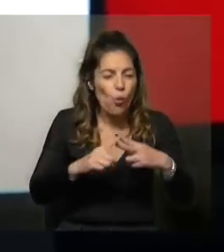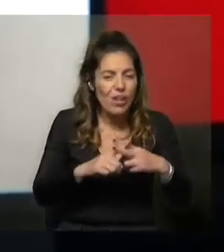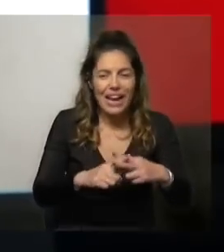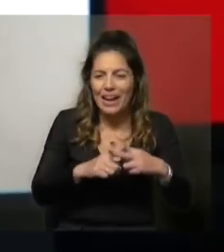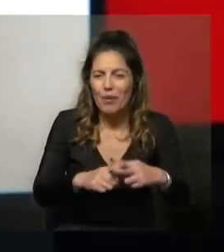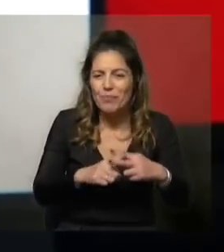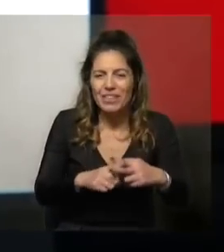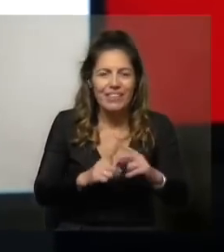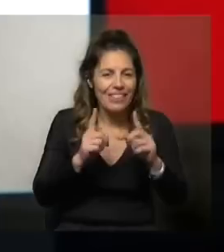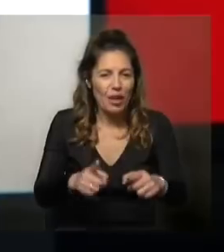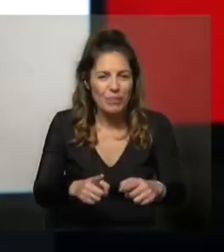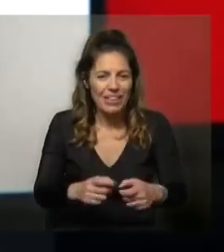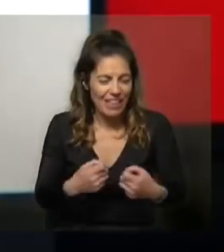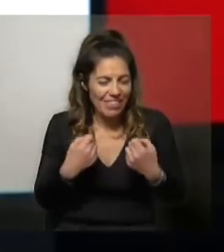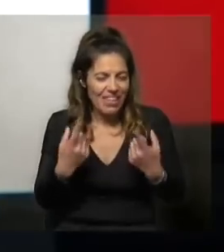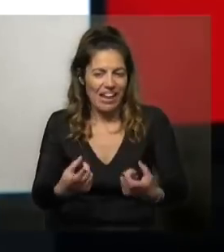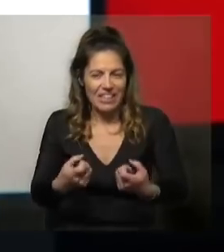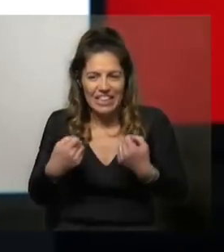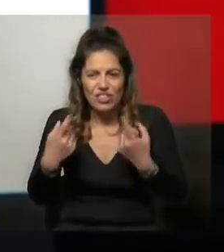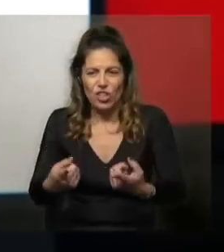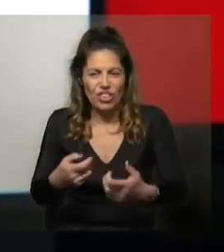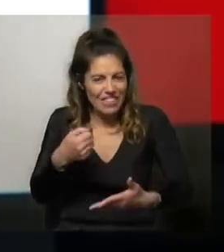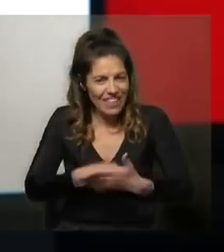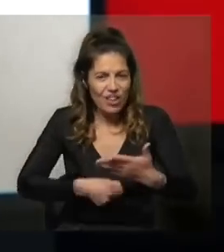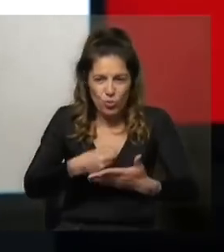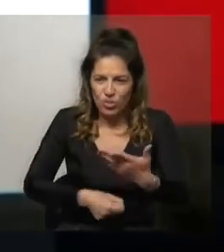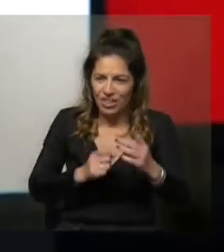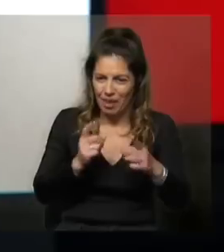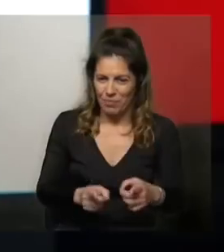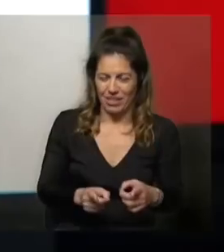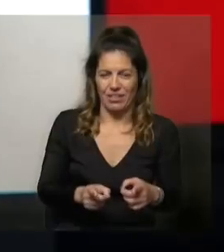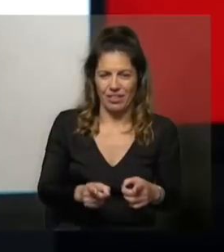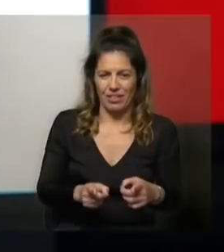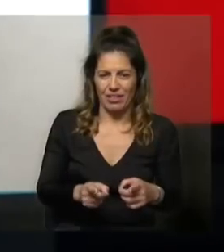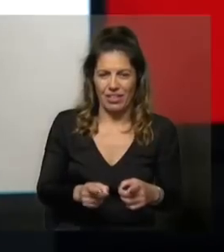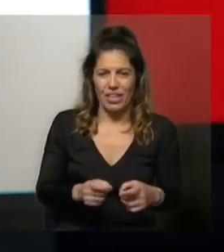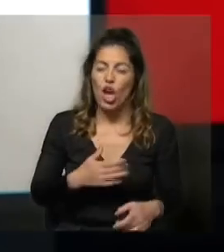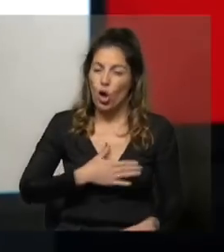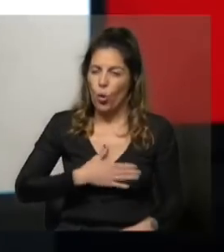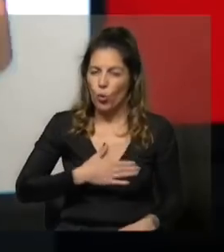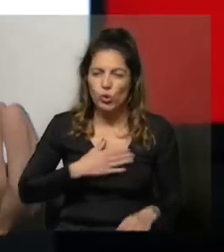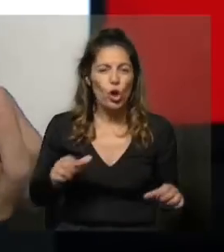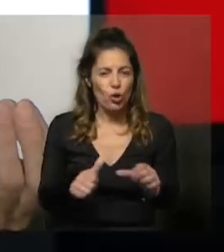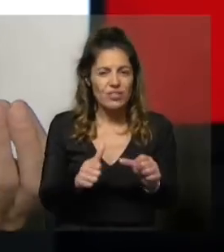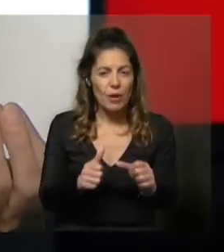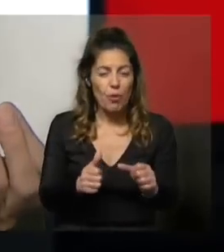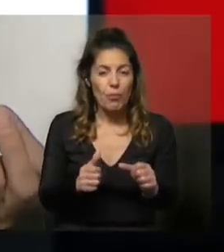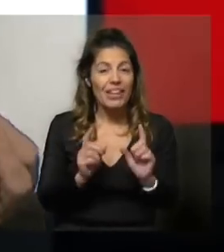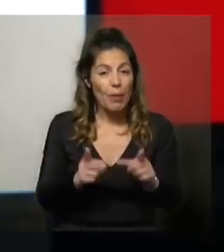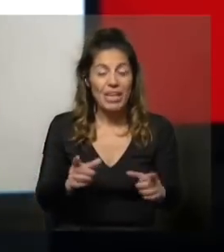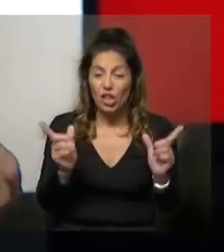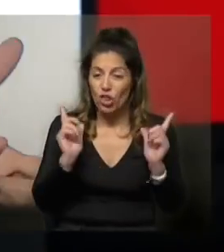también de transgresión y de y de lucha y con mucho gusto lo hacíamos además de divertirnos